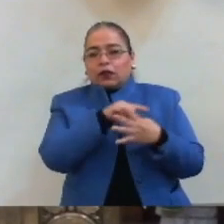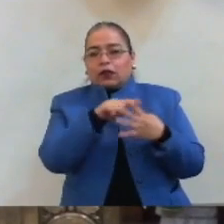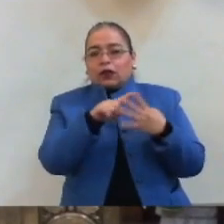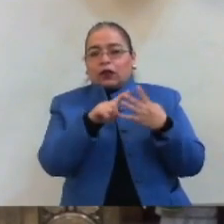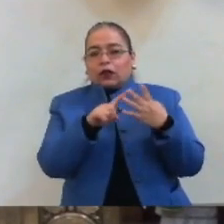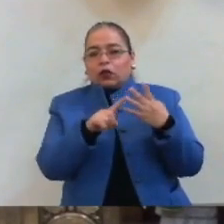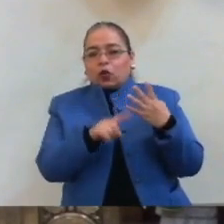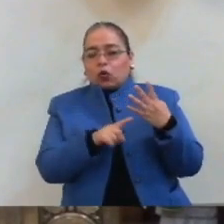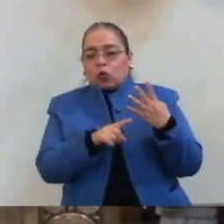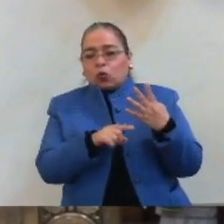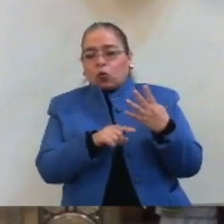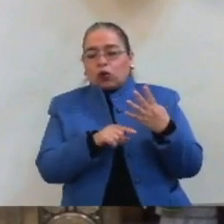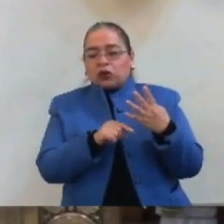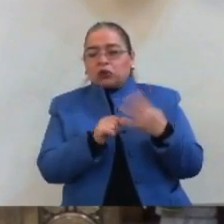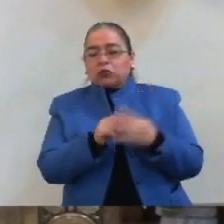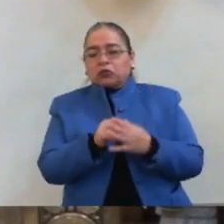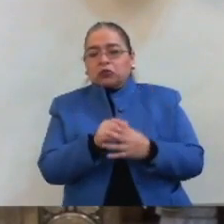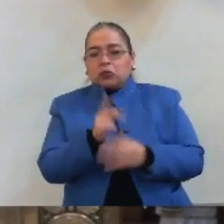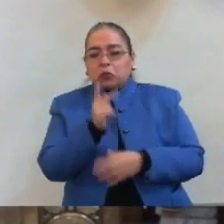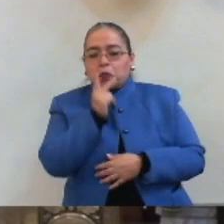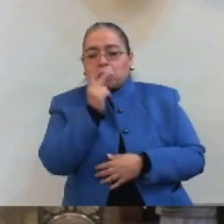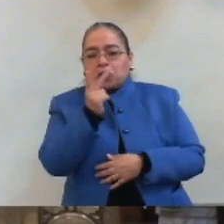sencillas palabras